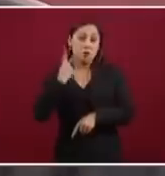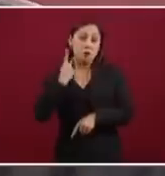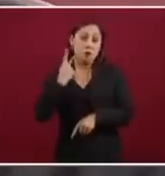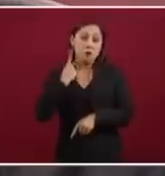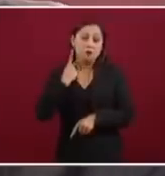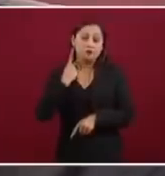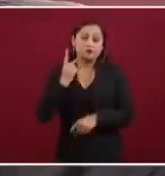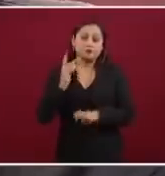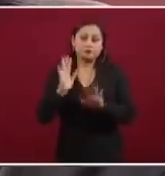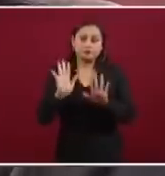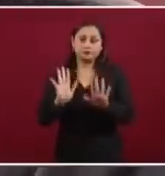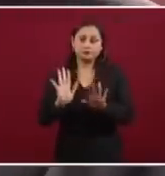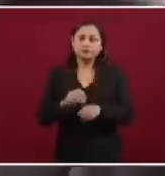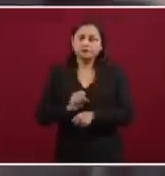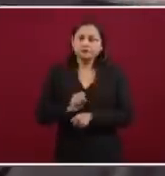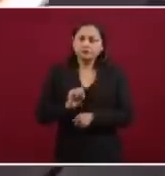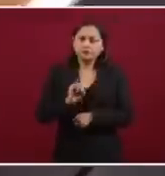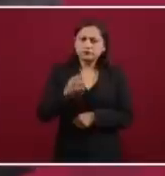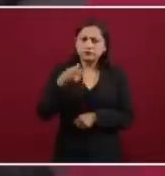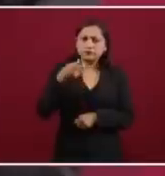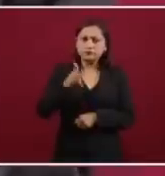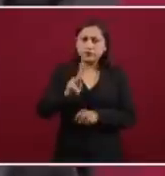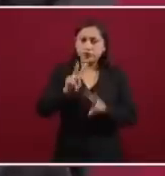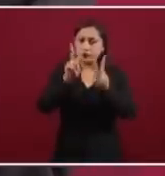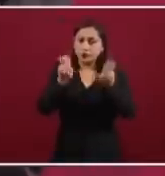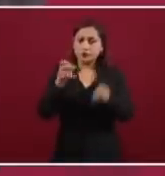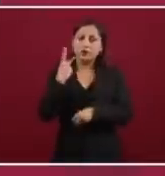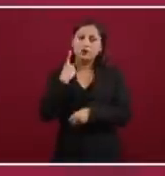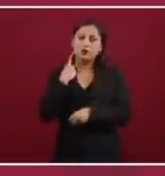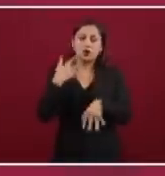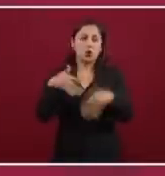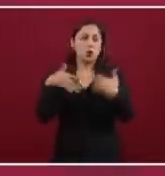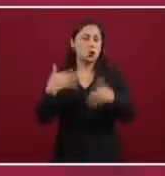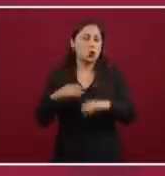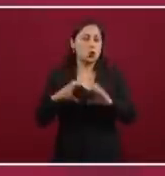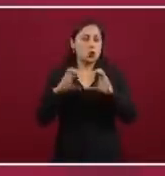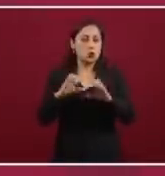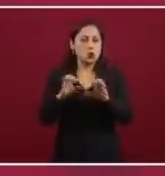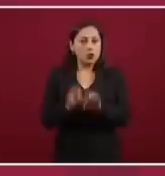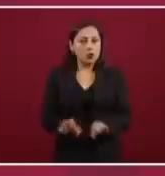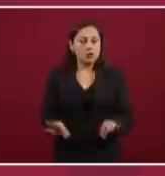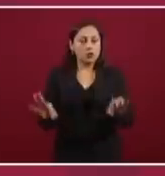La política es muy importante. Entonces, tiene que haber